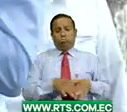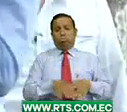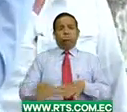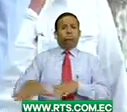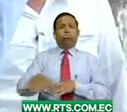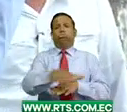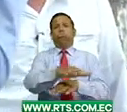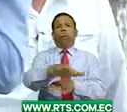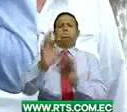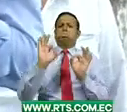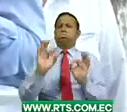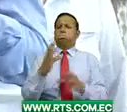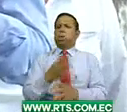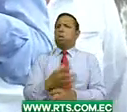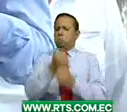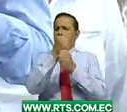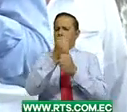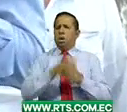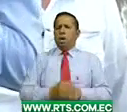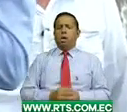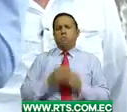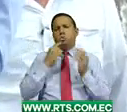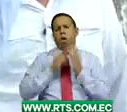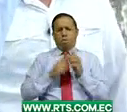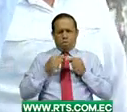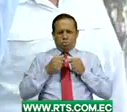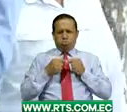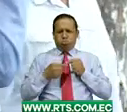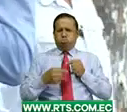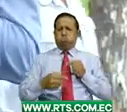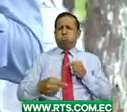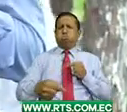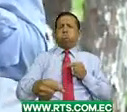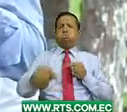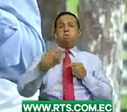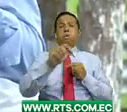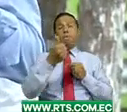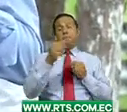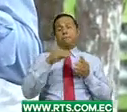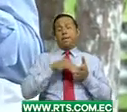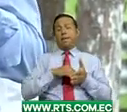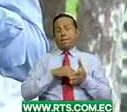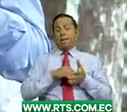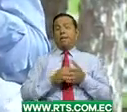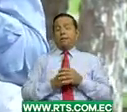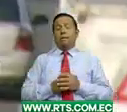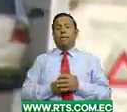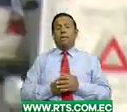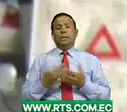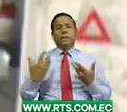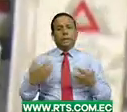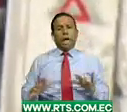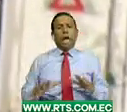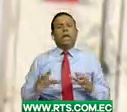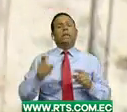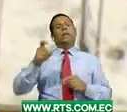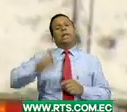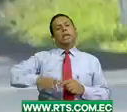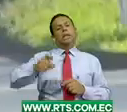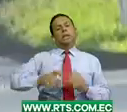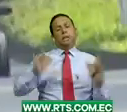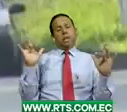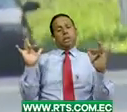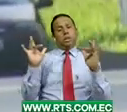la cantidad de carreteras, más de 10.000 kilómetros de infraestructura vial, tienen que estar conectadas para tener procesos de seguridad,